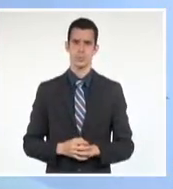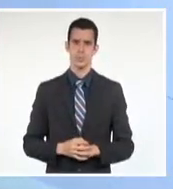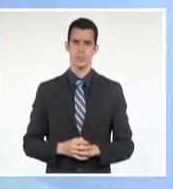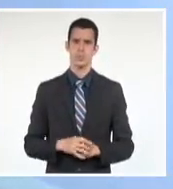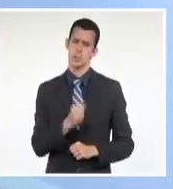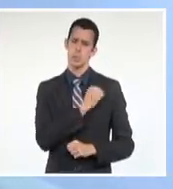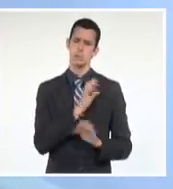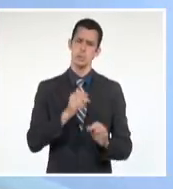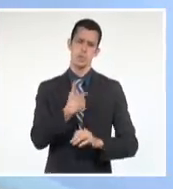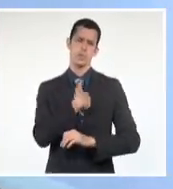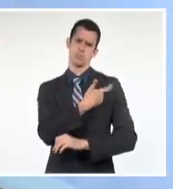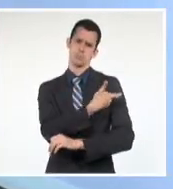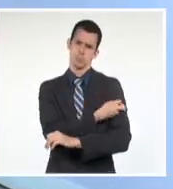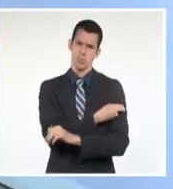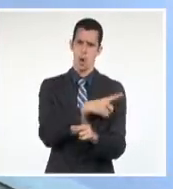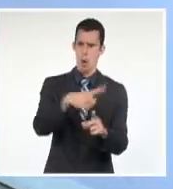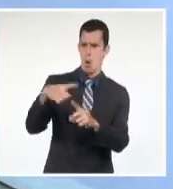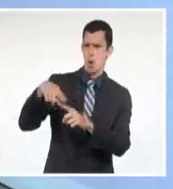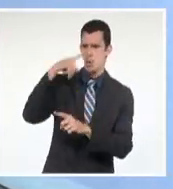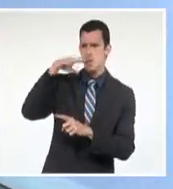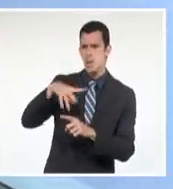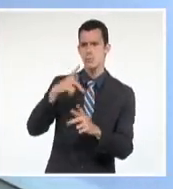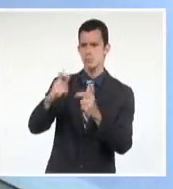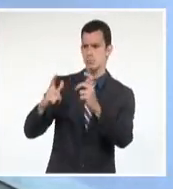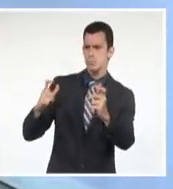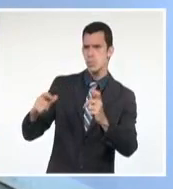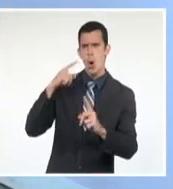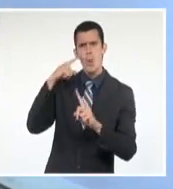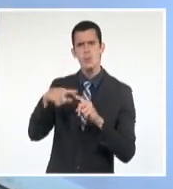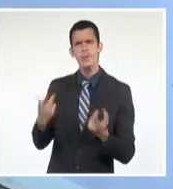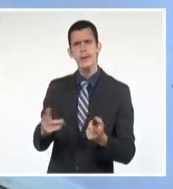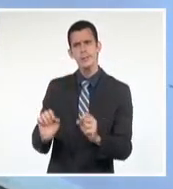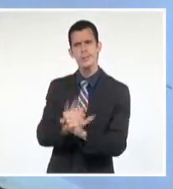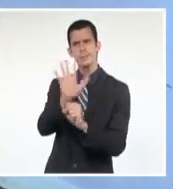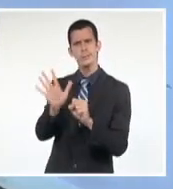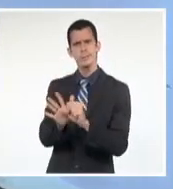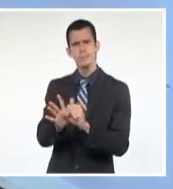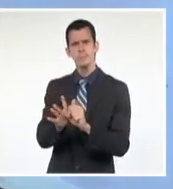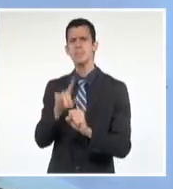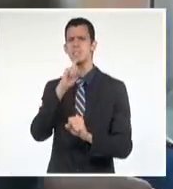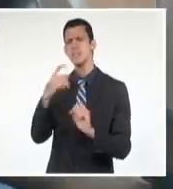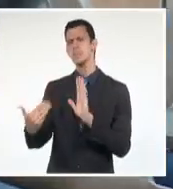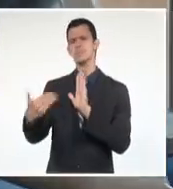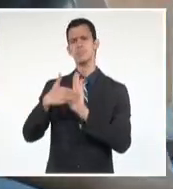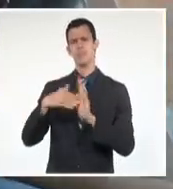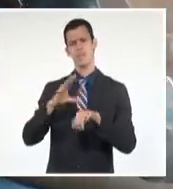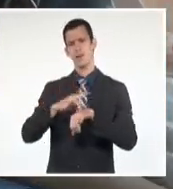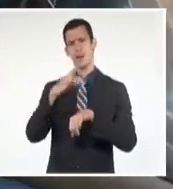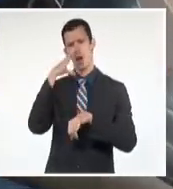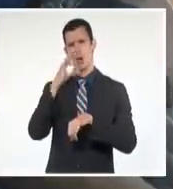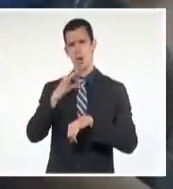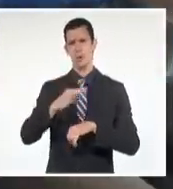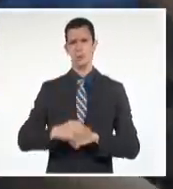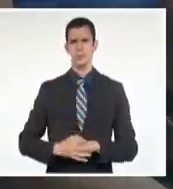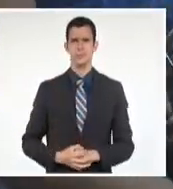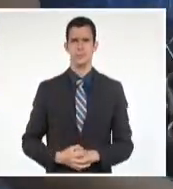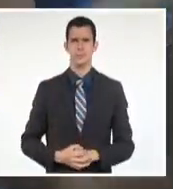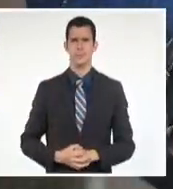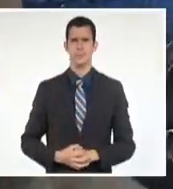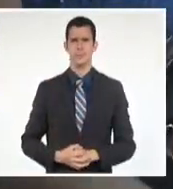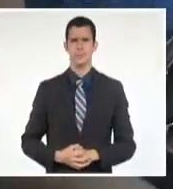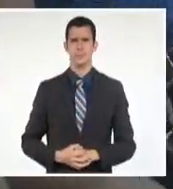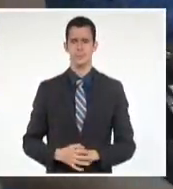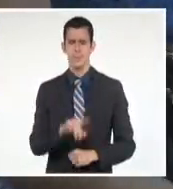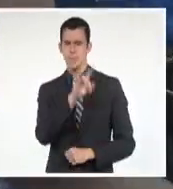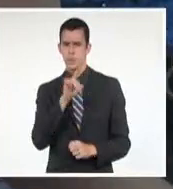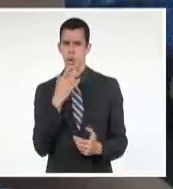también para que el coronavirus no pueda enfermarnos. ¿Cómo se prepararon en la casa? ¿Qué te dijo